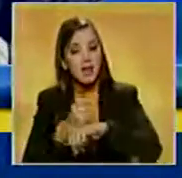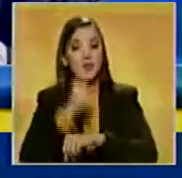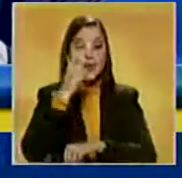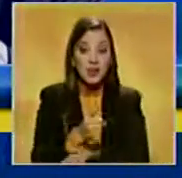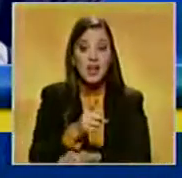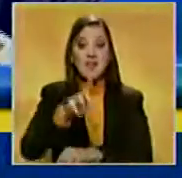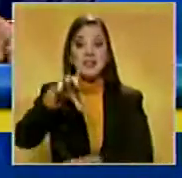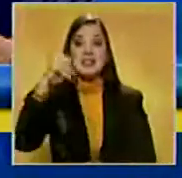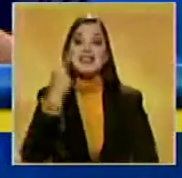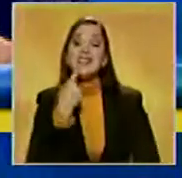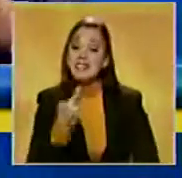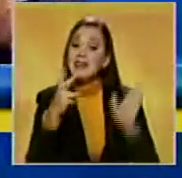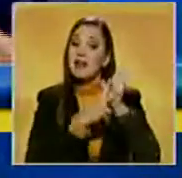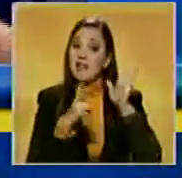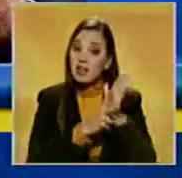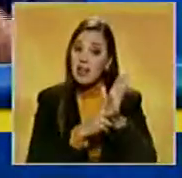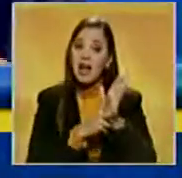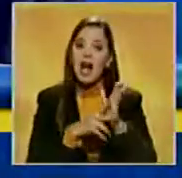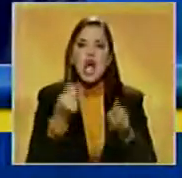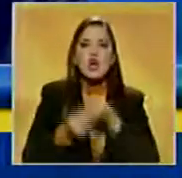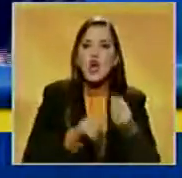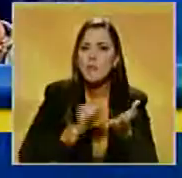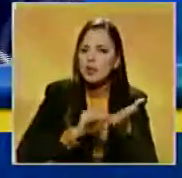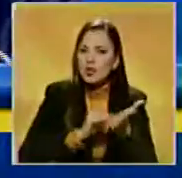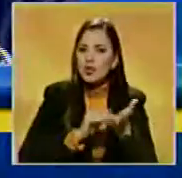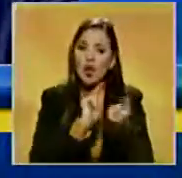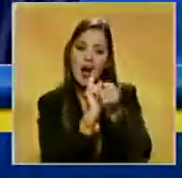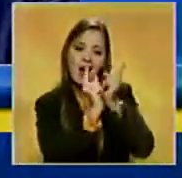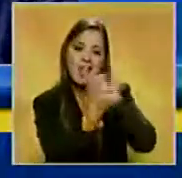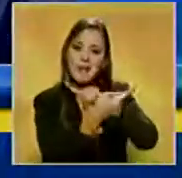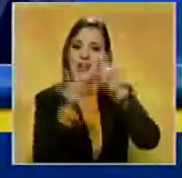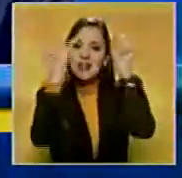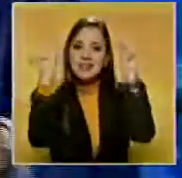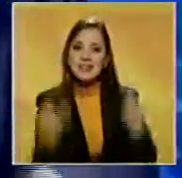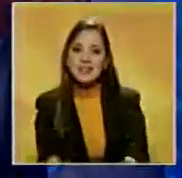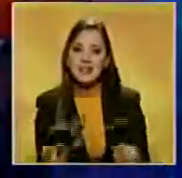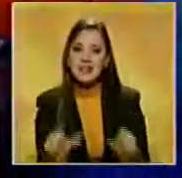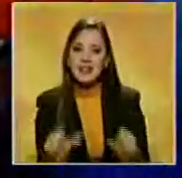queremos resolver los problemas tenemos que cambiar ese modelo económico que nos está llevando por un despeñadero